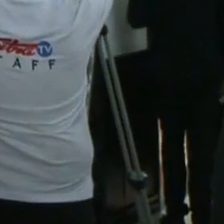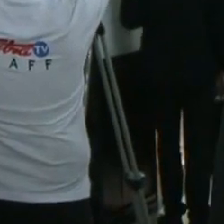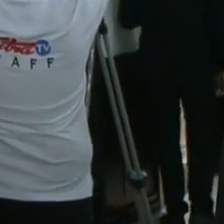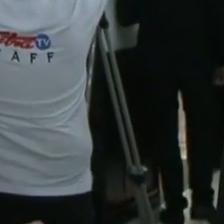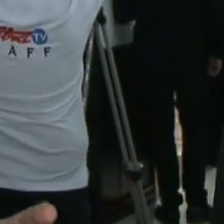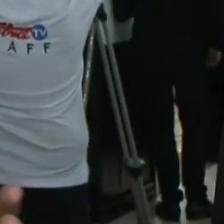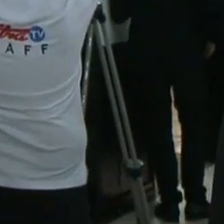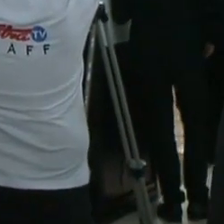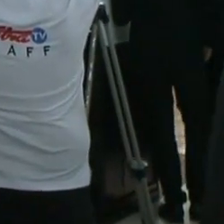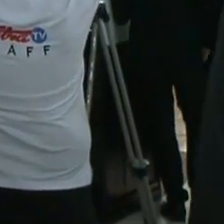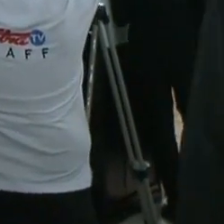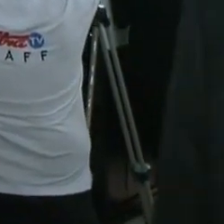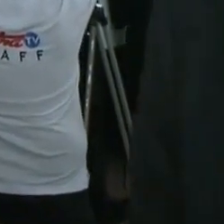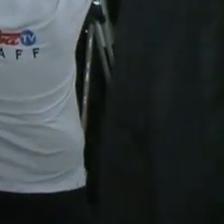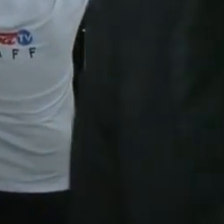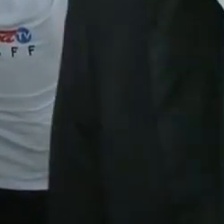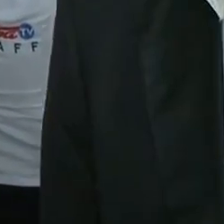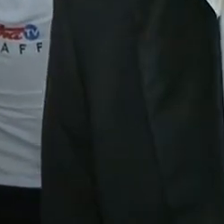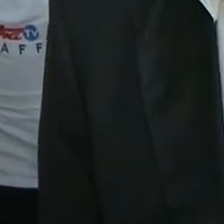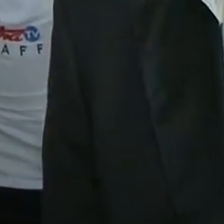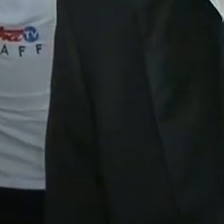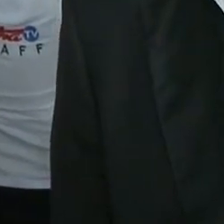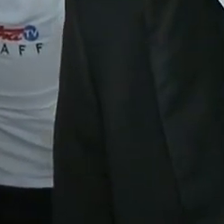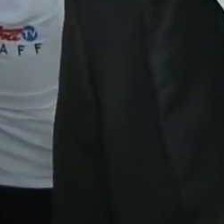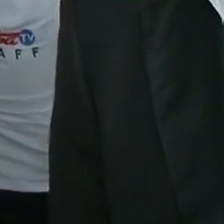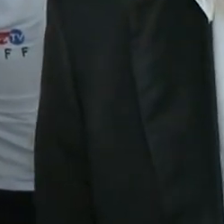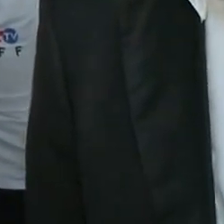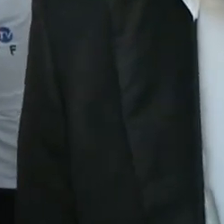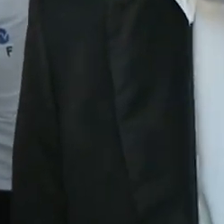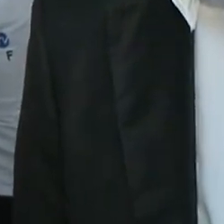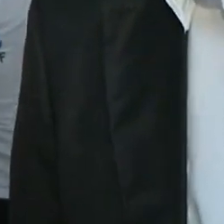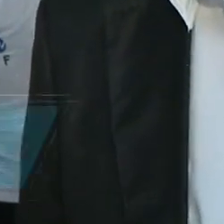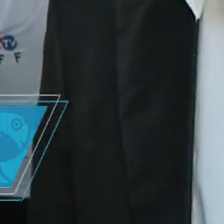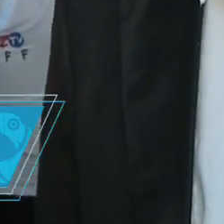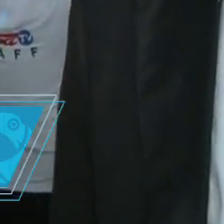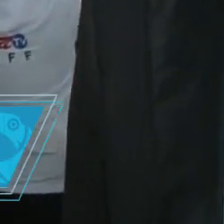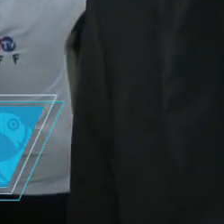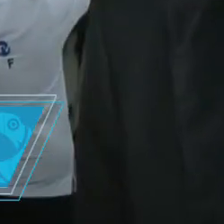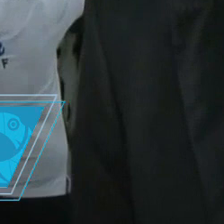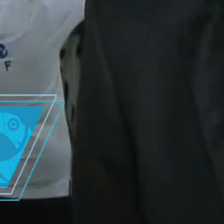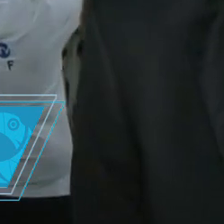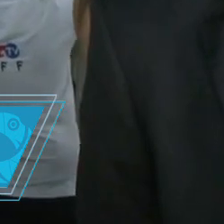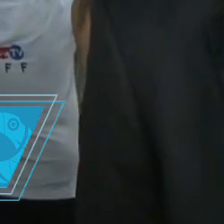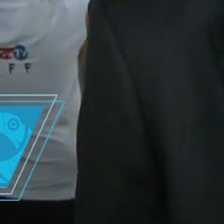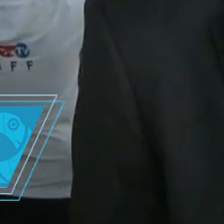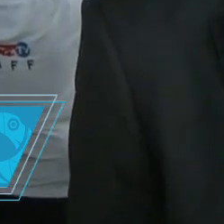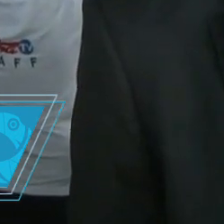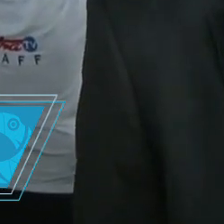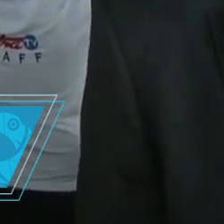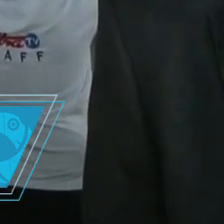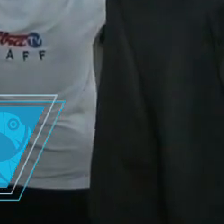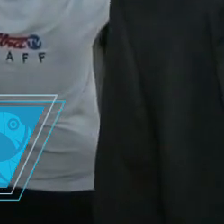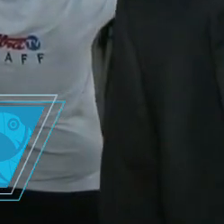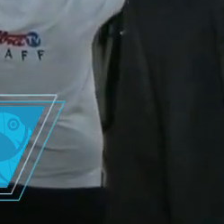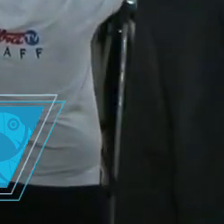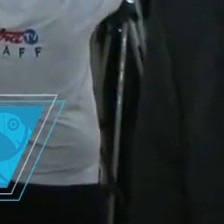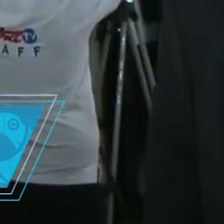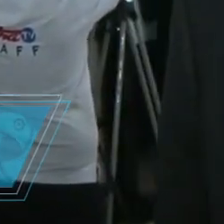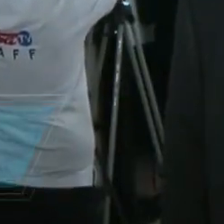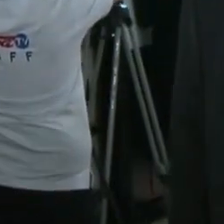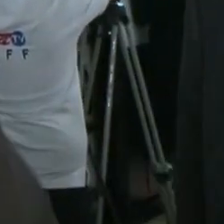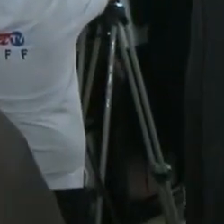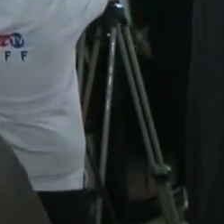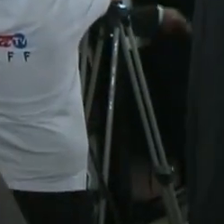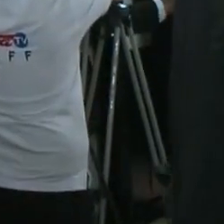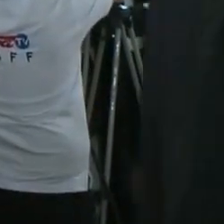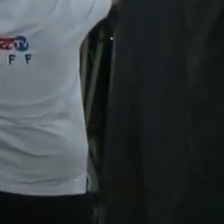Está hablando cerca de unas 2 horas más aproximadamente de receso. En una elección que se ha vuelto más complicada, tuvimos una